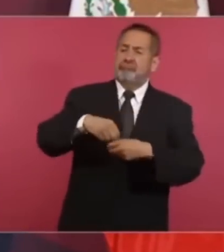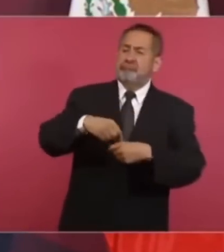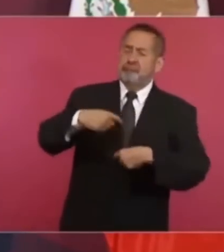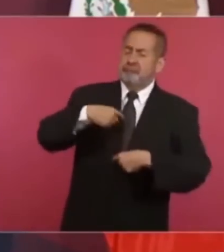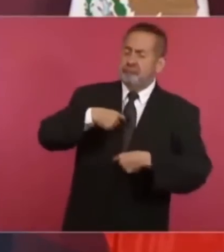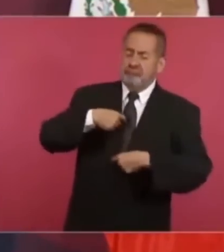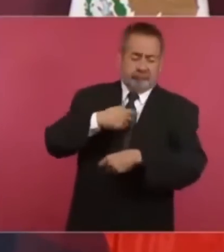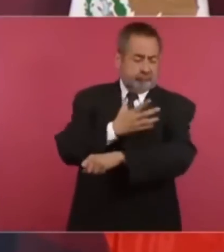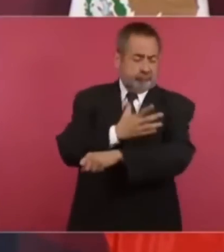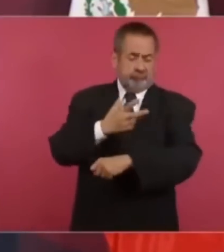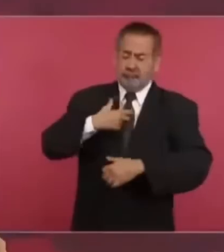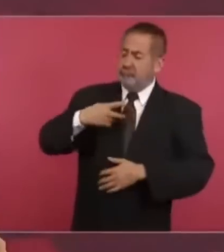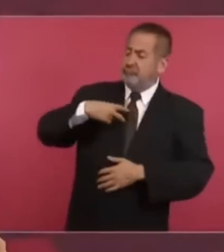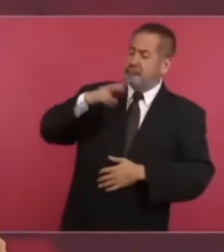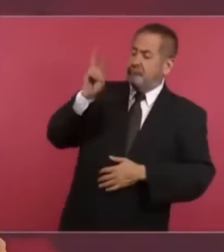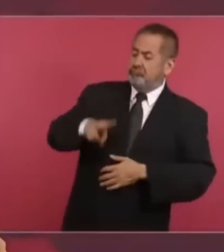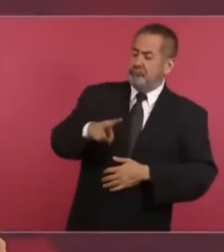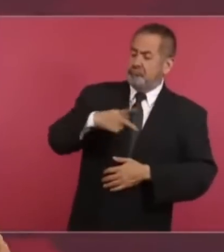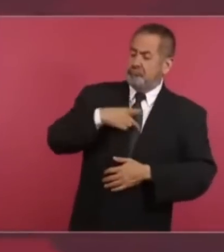verdad.